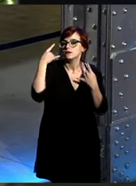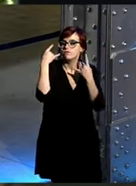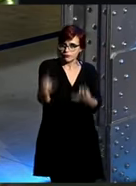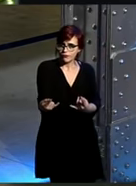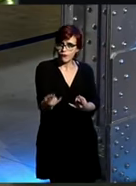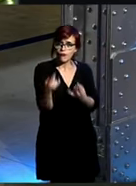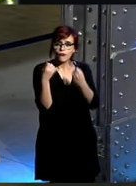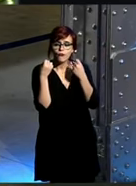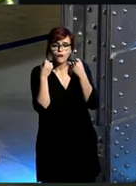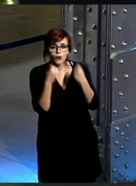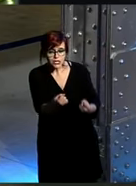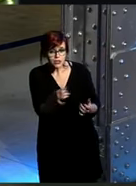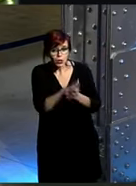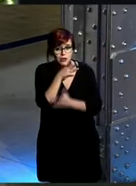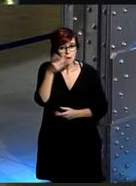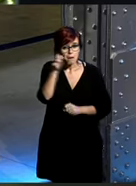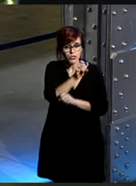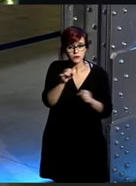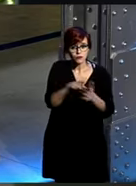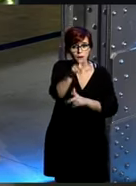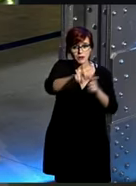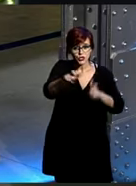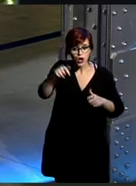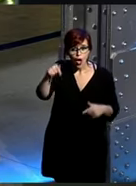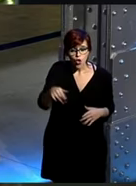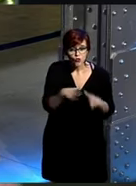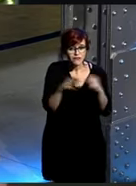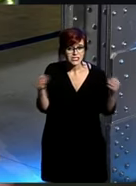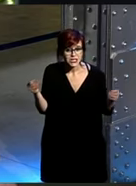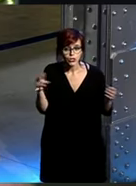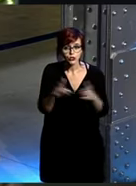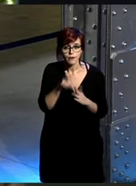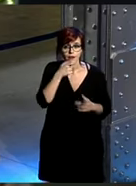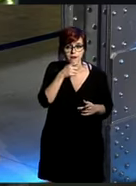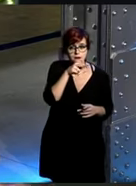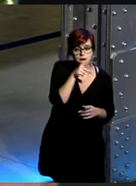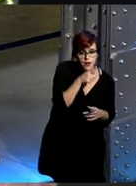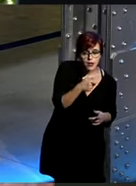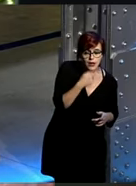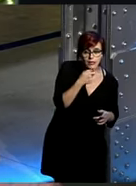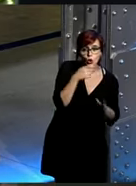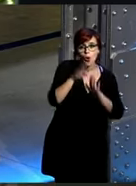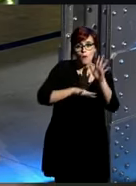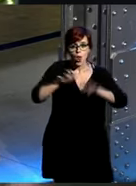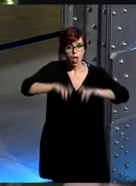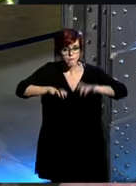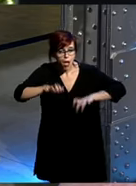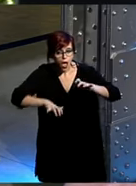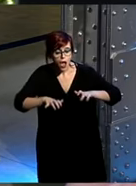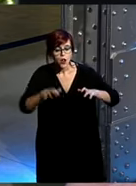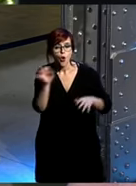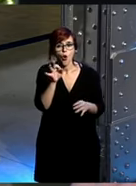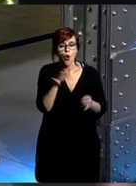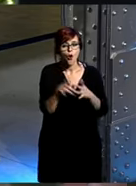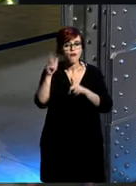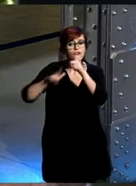atención. Porque es inconcebible que una persona hoy, un universitario, no sepa inglés, no sepa programar, no haya viajado por